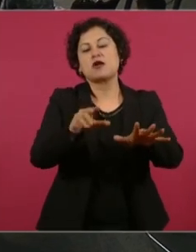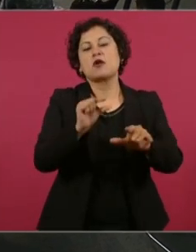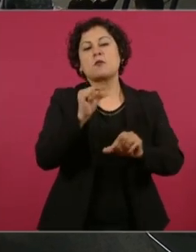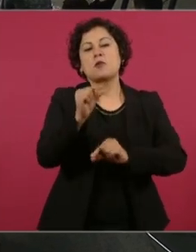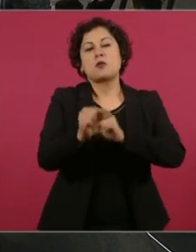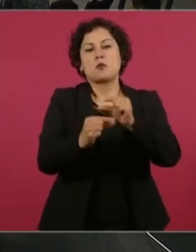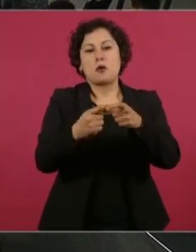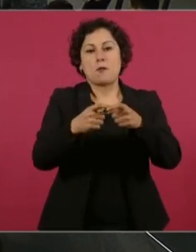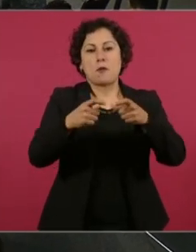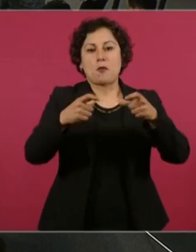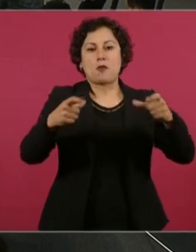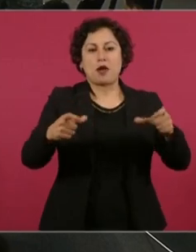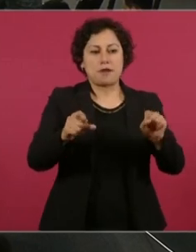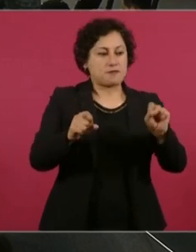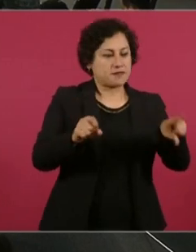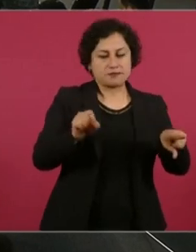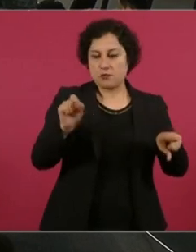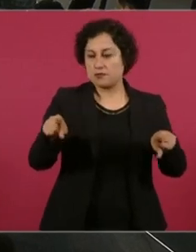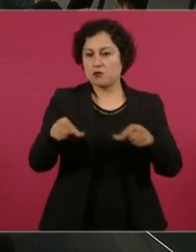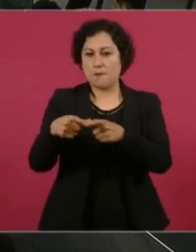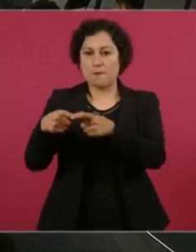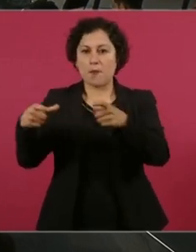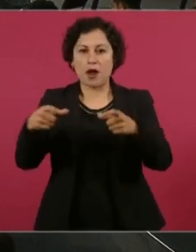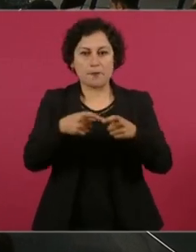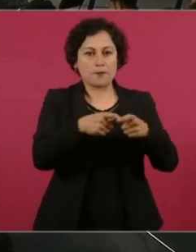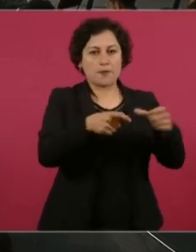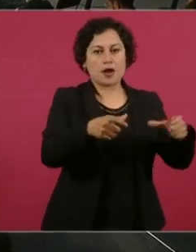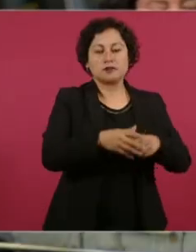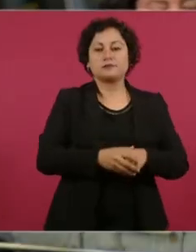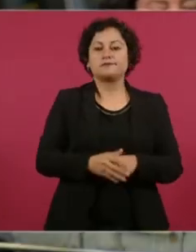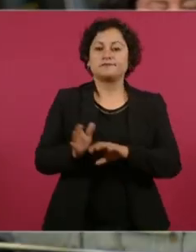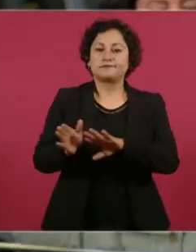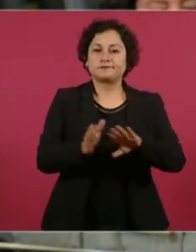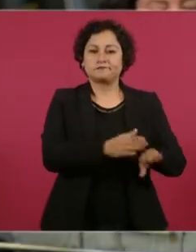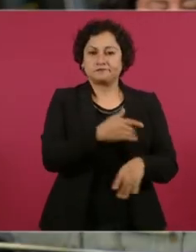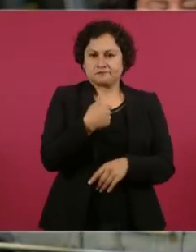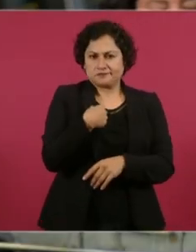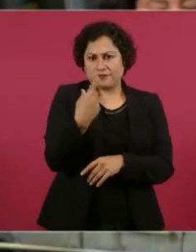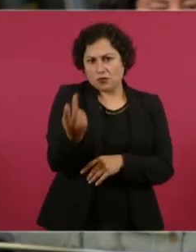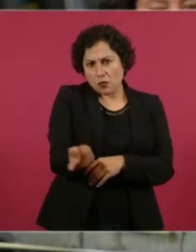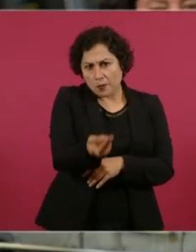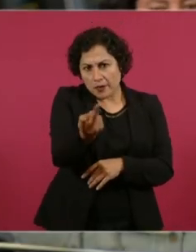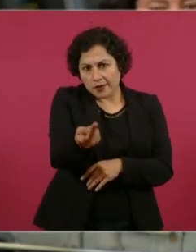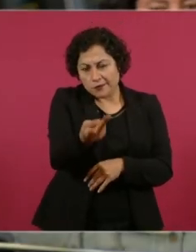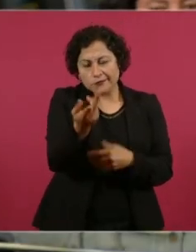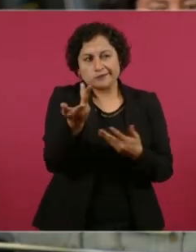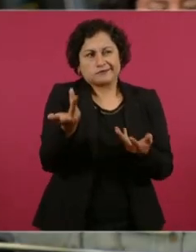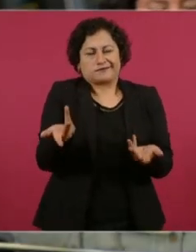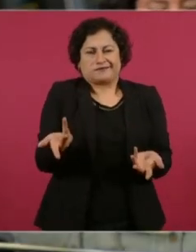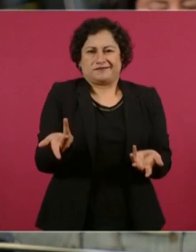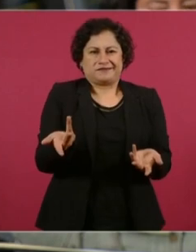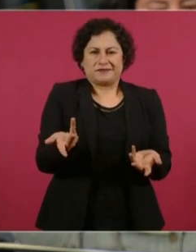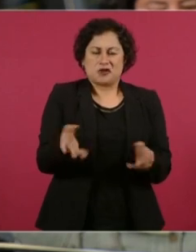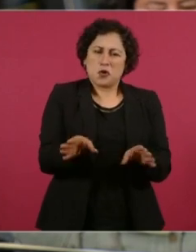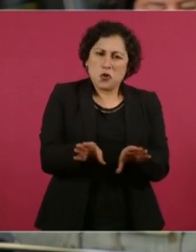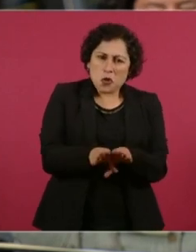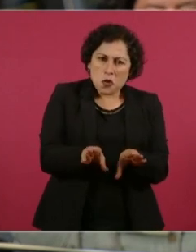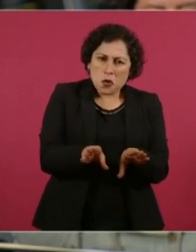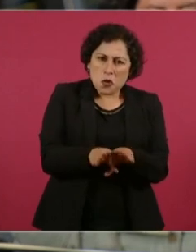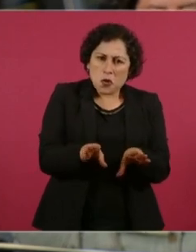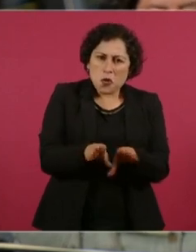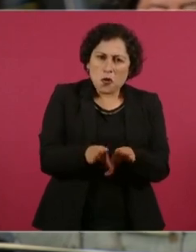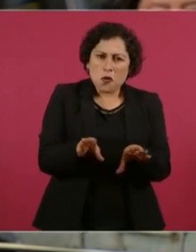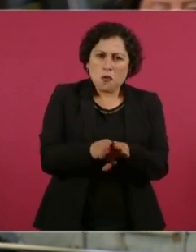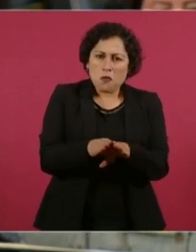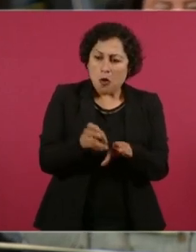de una y de otra. La pregunta precisamente es, ¿cómo blindarse sobre este tipo